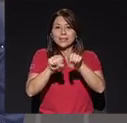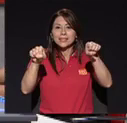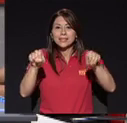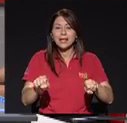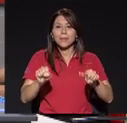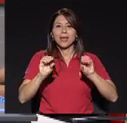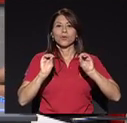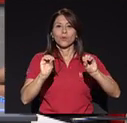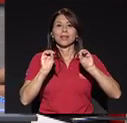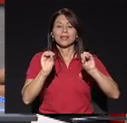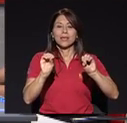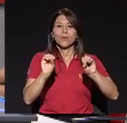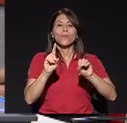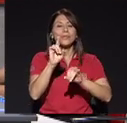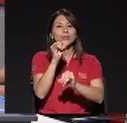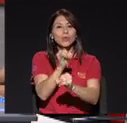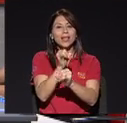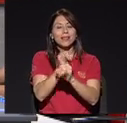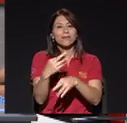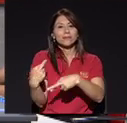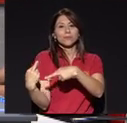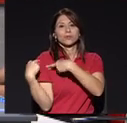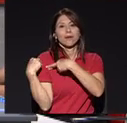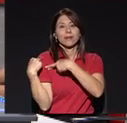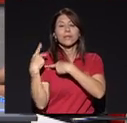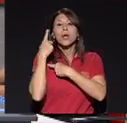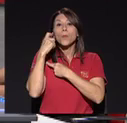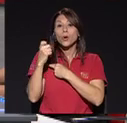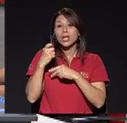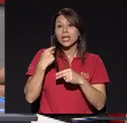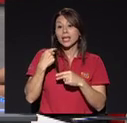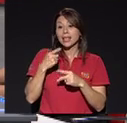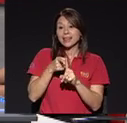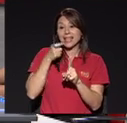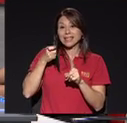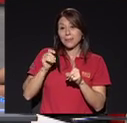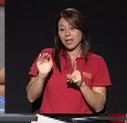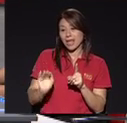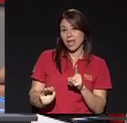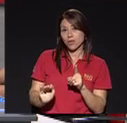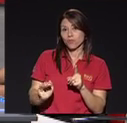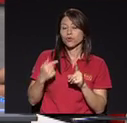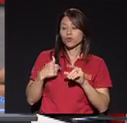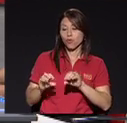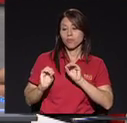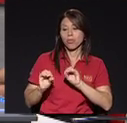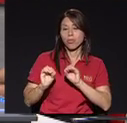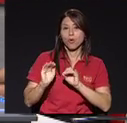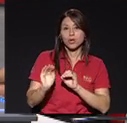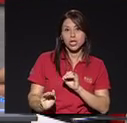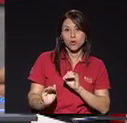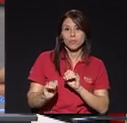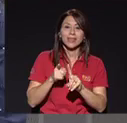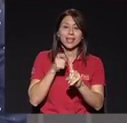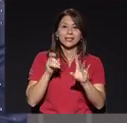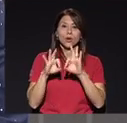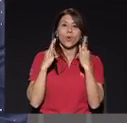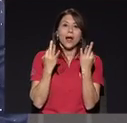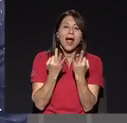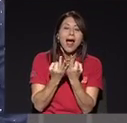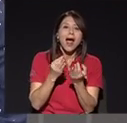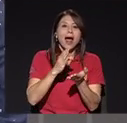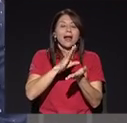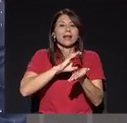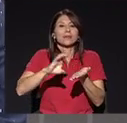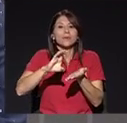es un ente responsable, porque en la medida en que yo formo a un niño desde pequeño, desde el hogar, desde el sistema educativo, desde el colegio, a